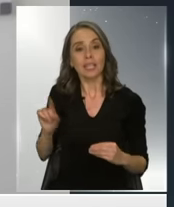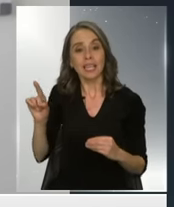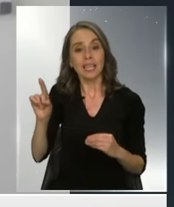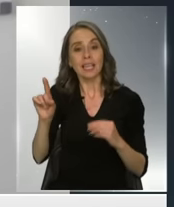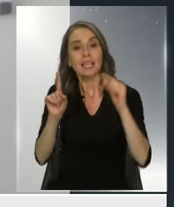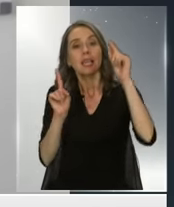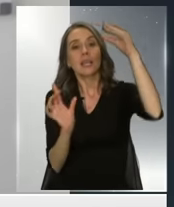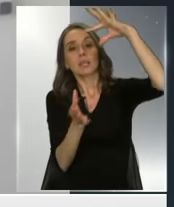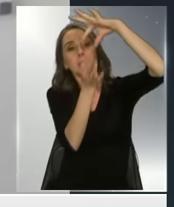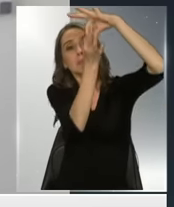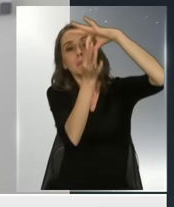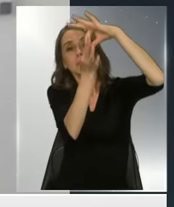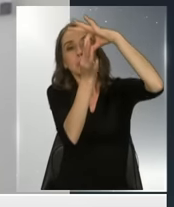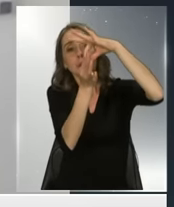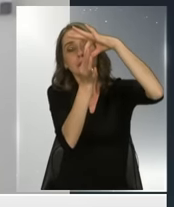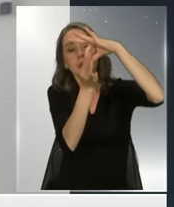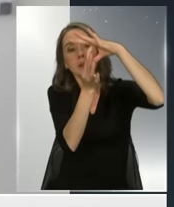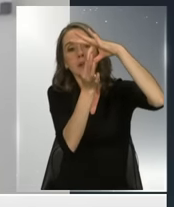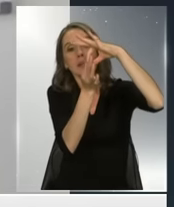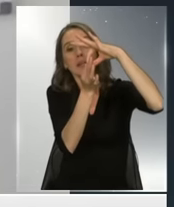intercesor válido